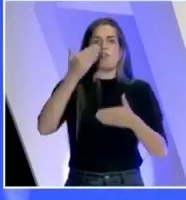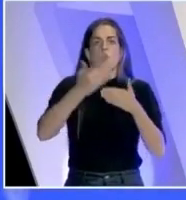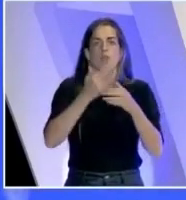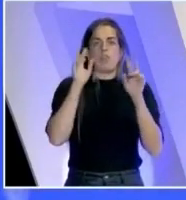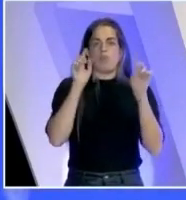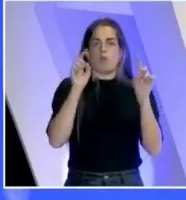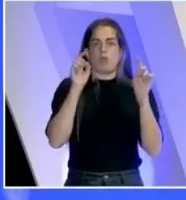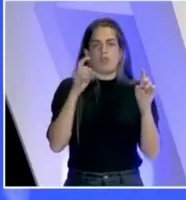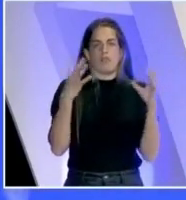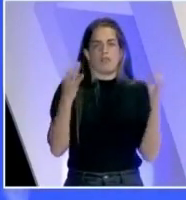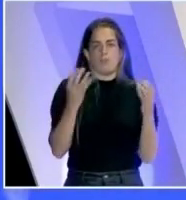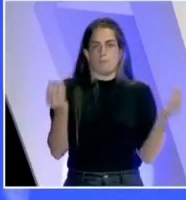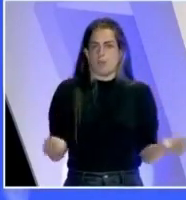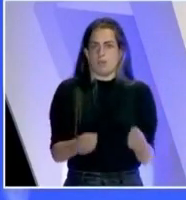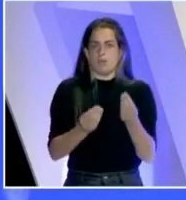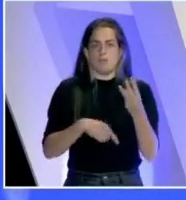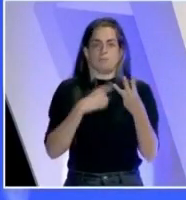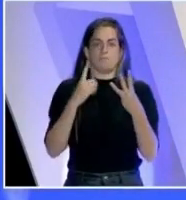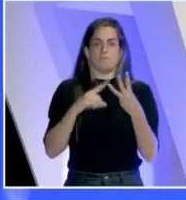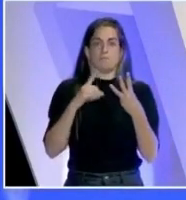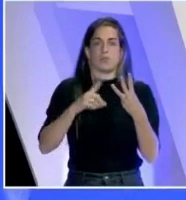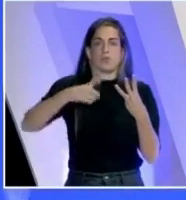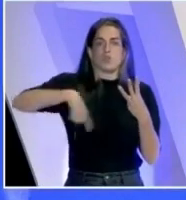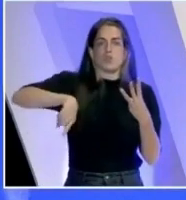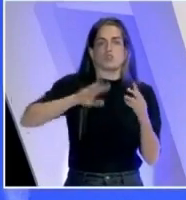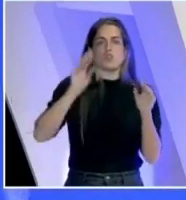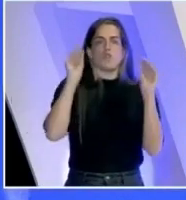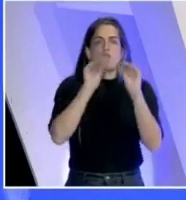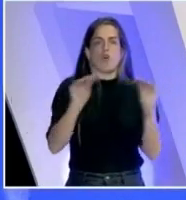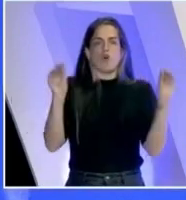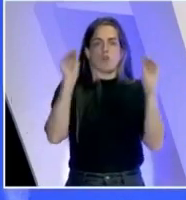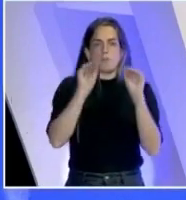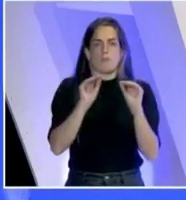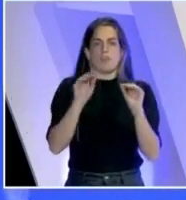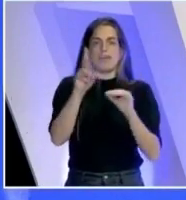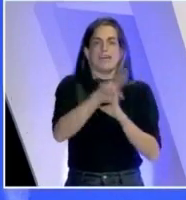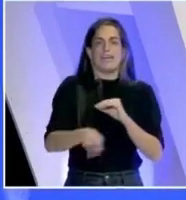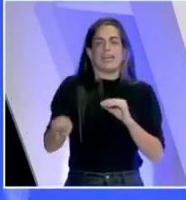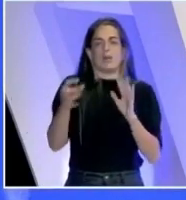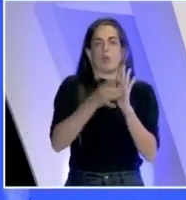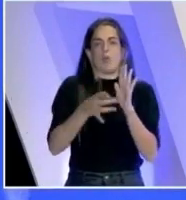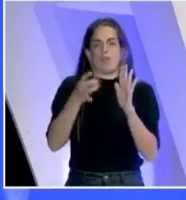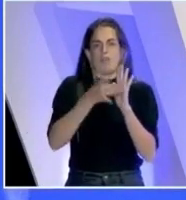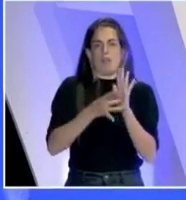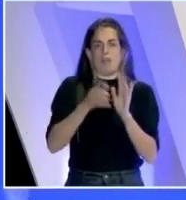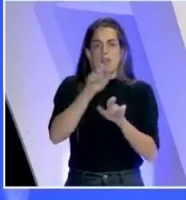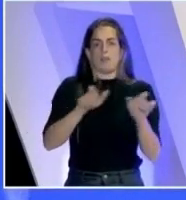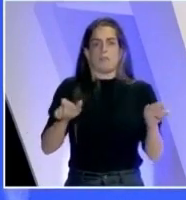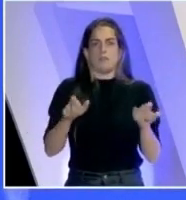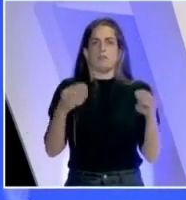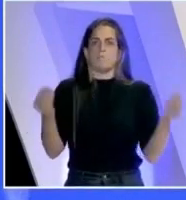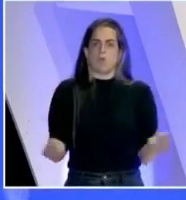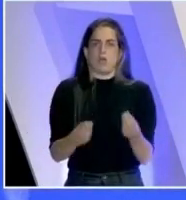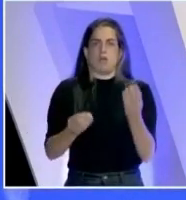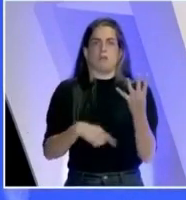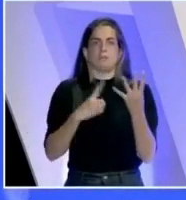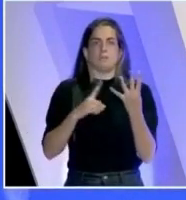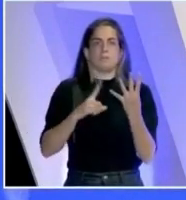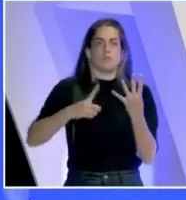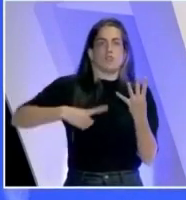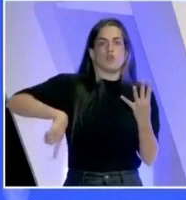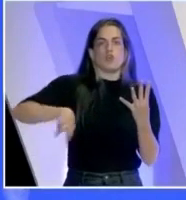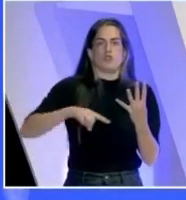educativa. El tercero es que tenemos que mejorar la formación y la recualificación de nuestra población. El cuarto es que